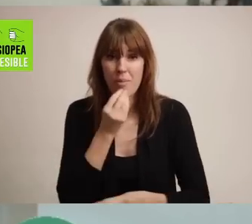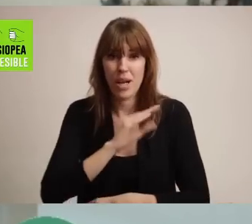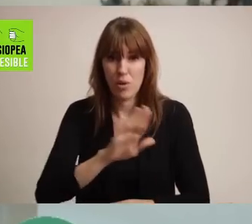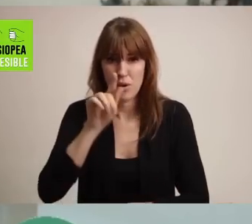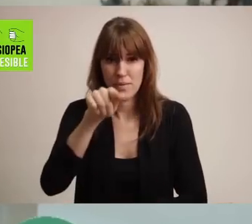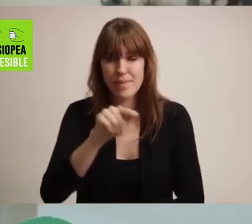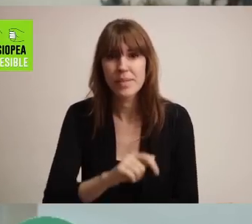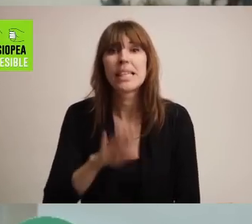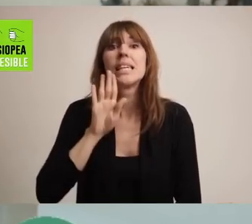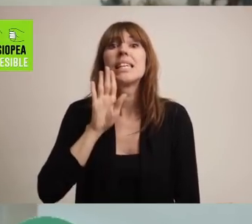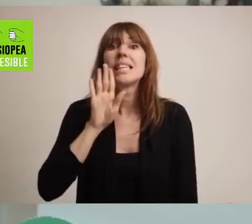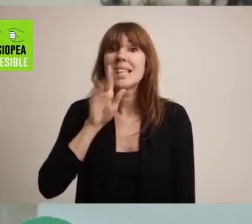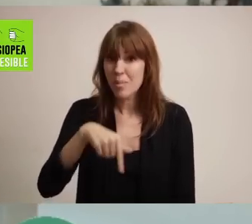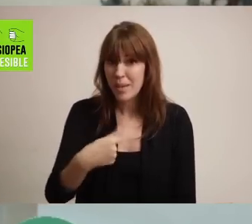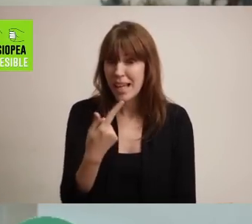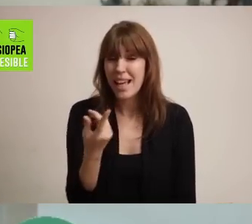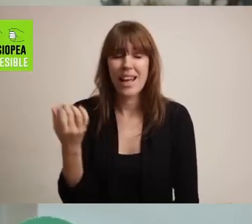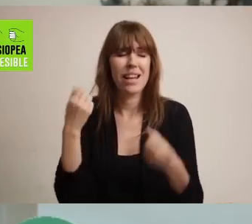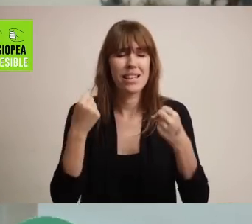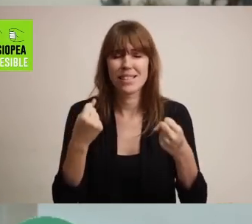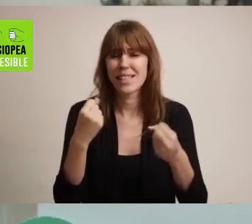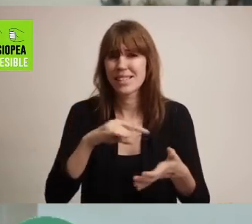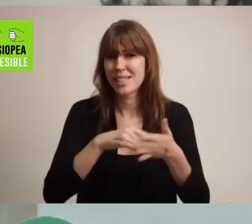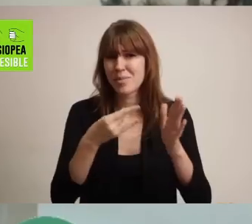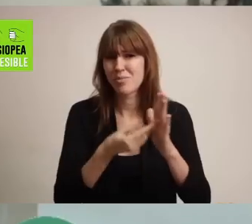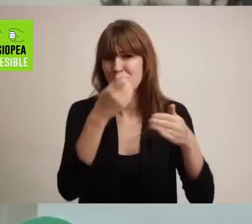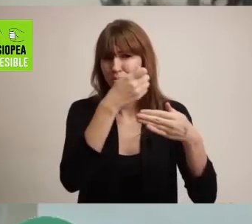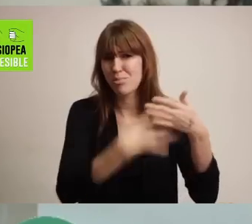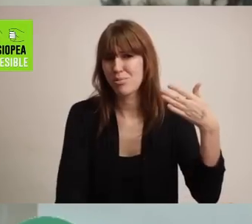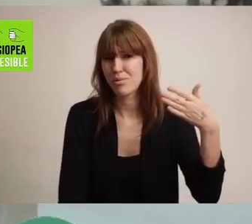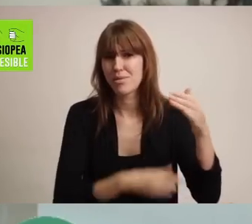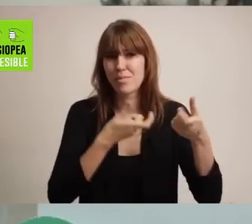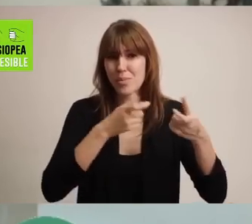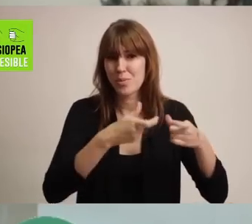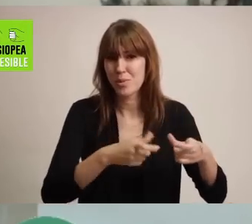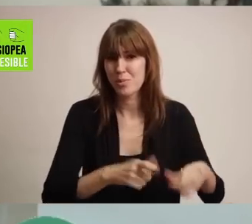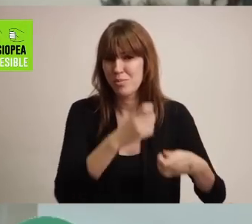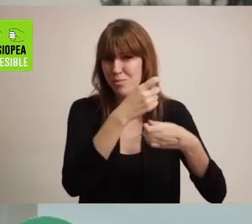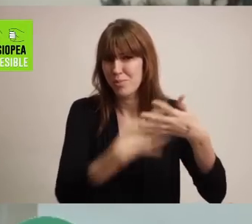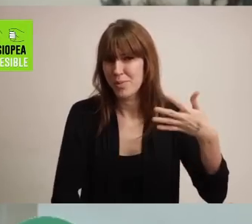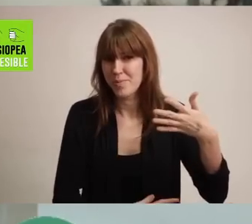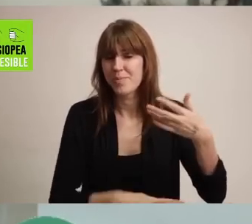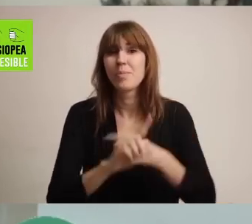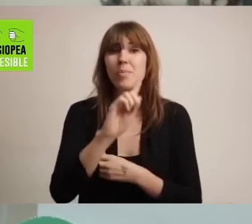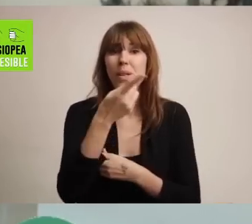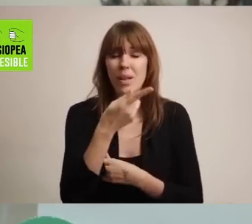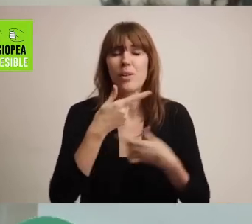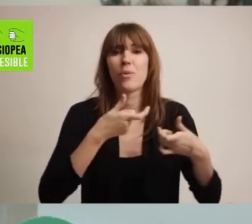muchos tipos de energía, muchas fuentes, perdón, de energía. Tenemos la fuente de la